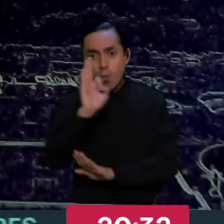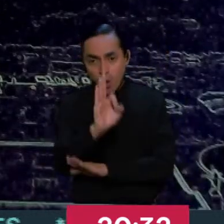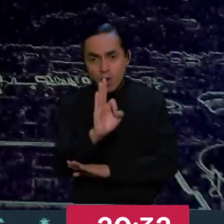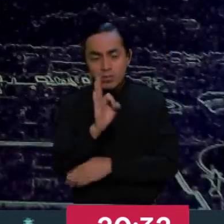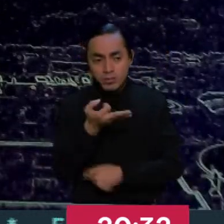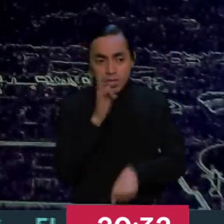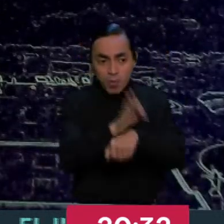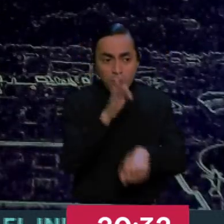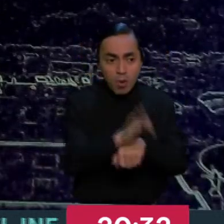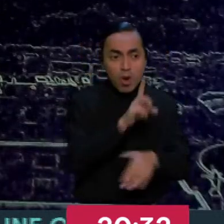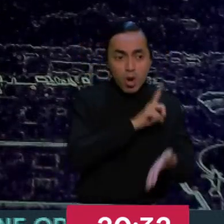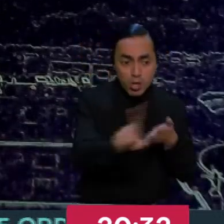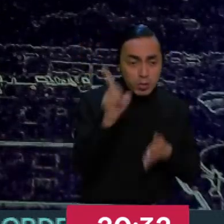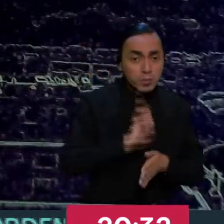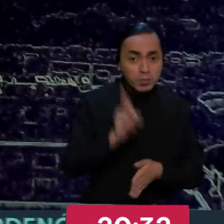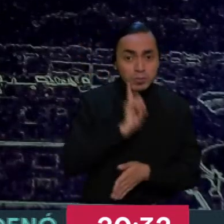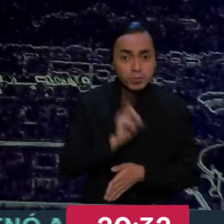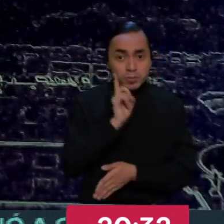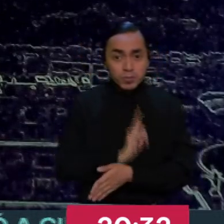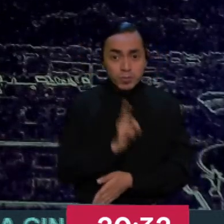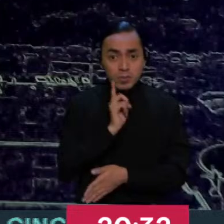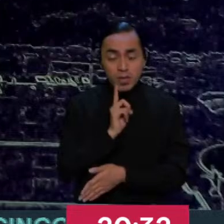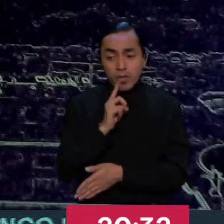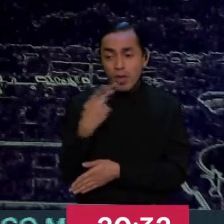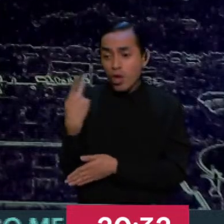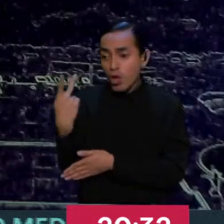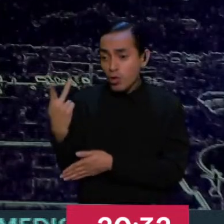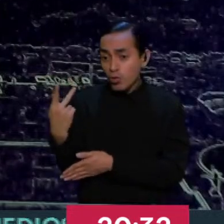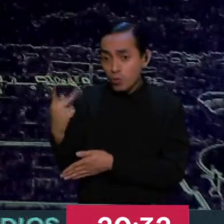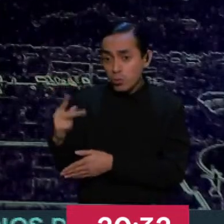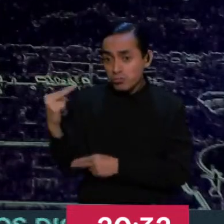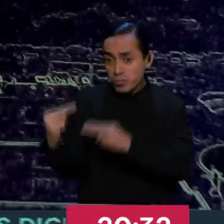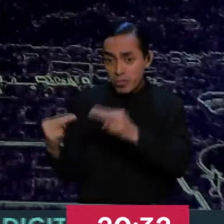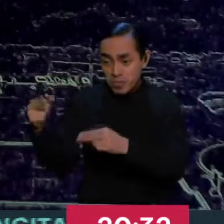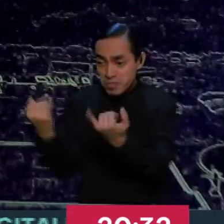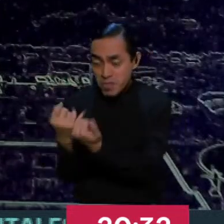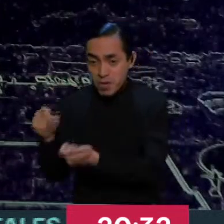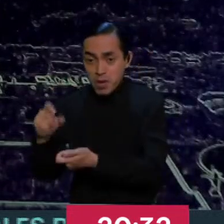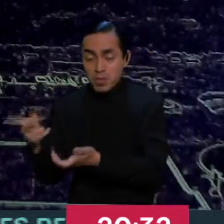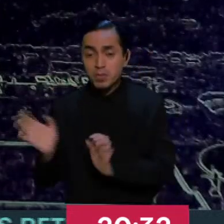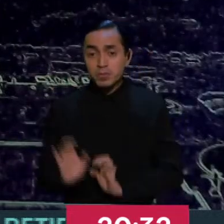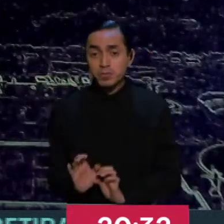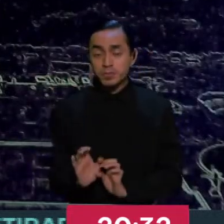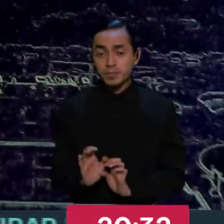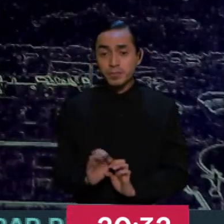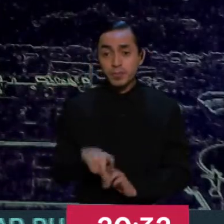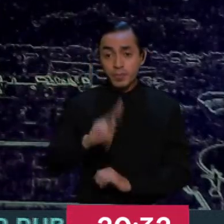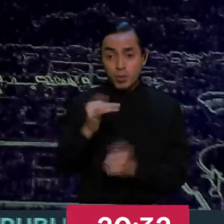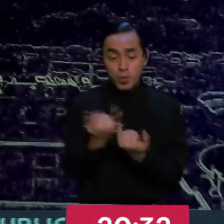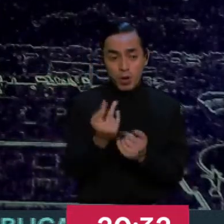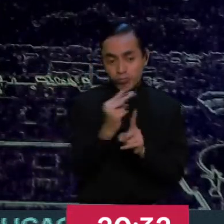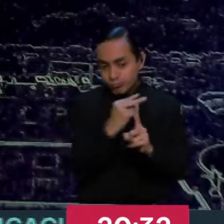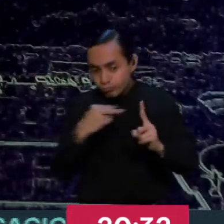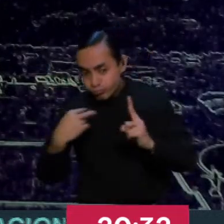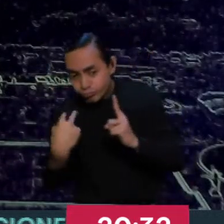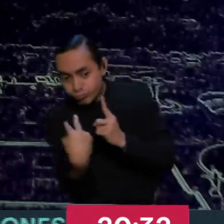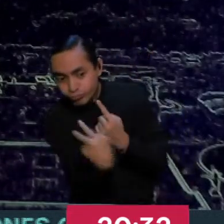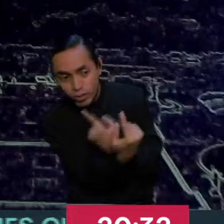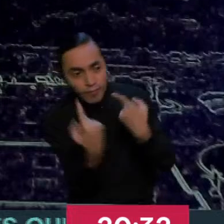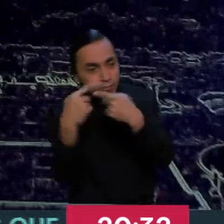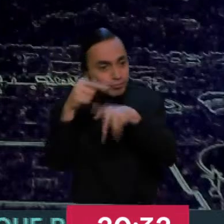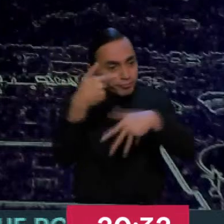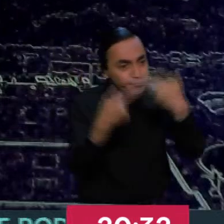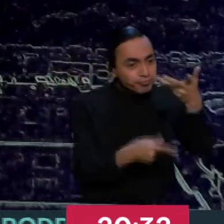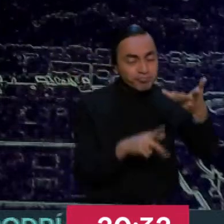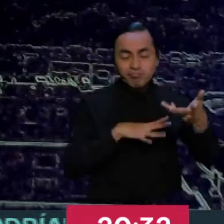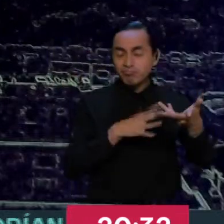derechos de las mujeres de tu clase, ¿no? Por ejemplo, ¿no? Podría ser, y no tener una perspectiva interseccional o no